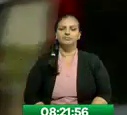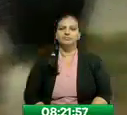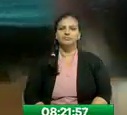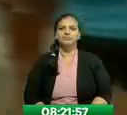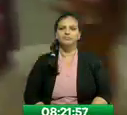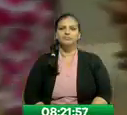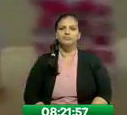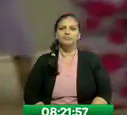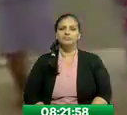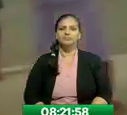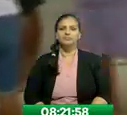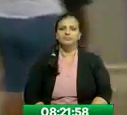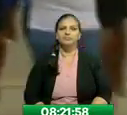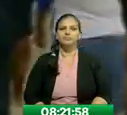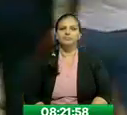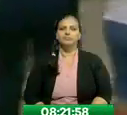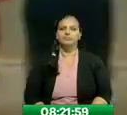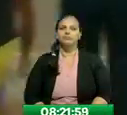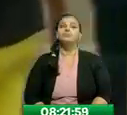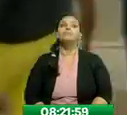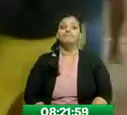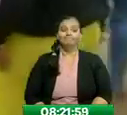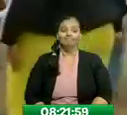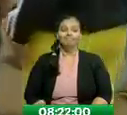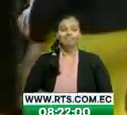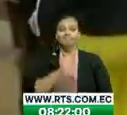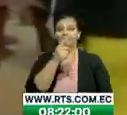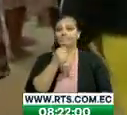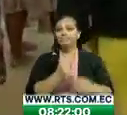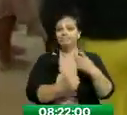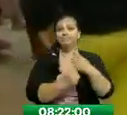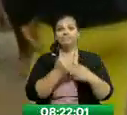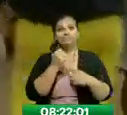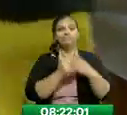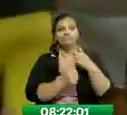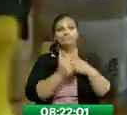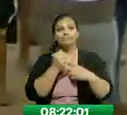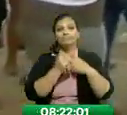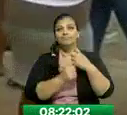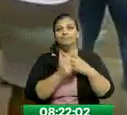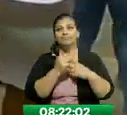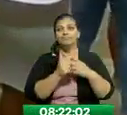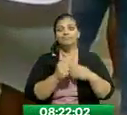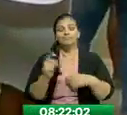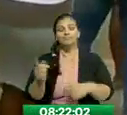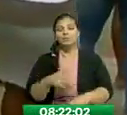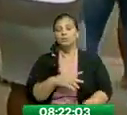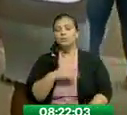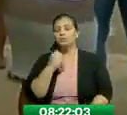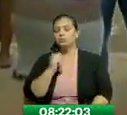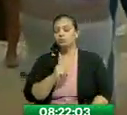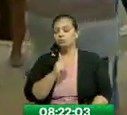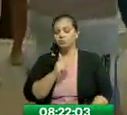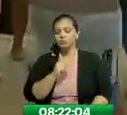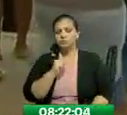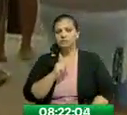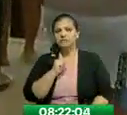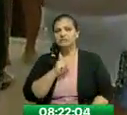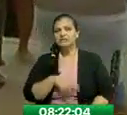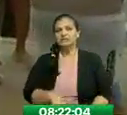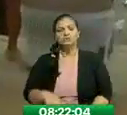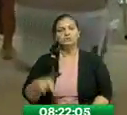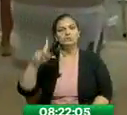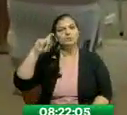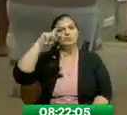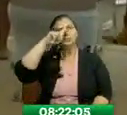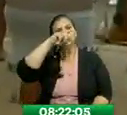docentes. Es entonces la situación, la película de terror, o uno de los episodios de esta película